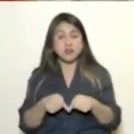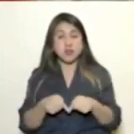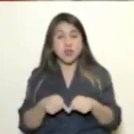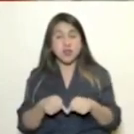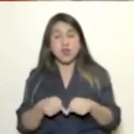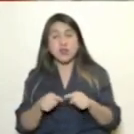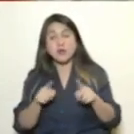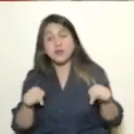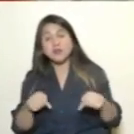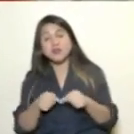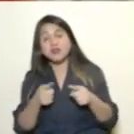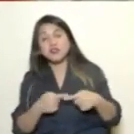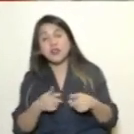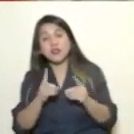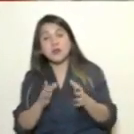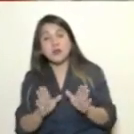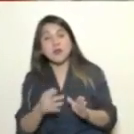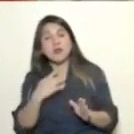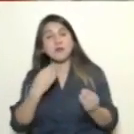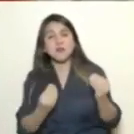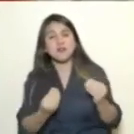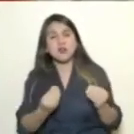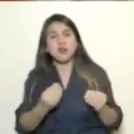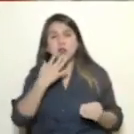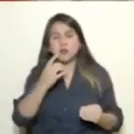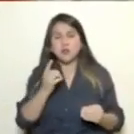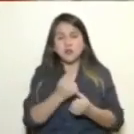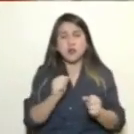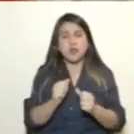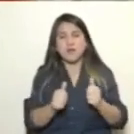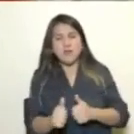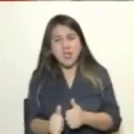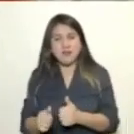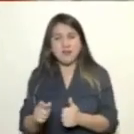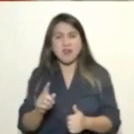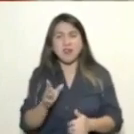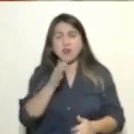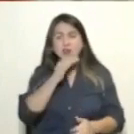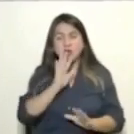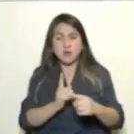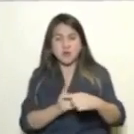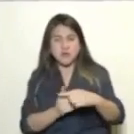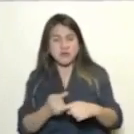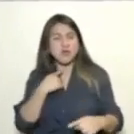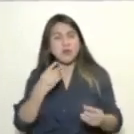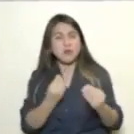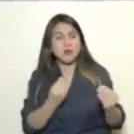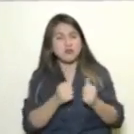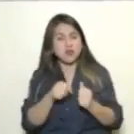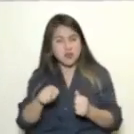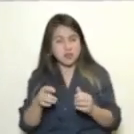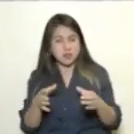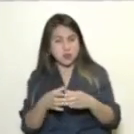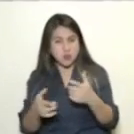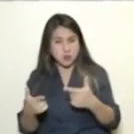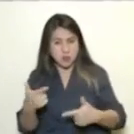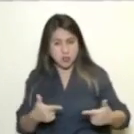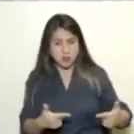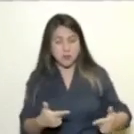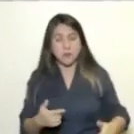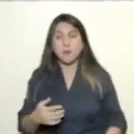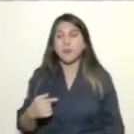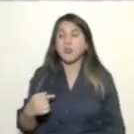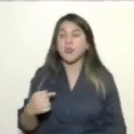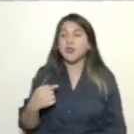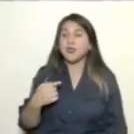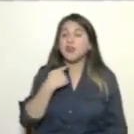pulverizado, desapareció? ¿No es viable, no es posible? ¿O hay que inventar una nueva izquierda? A ver, eso me gustaría... O sea, yo creo que aquí lo que está de por medio